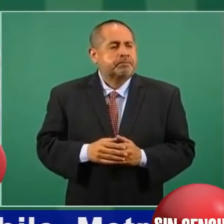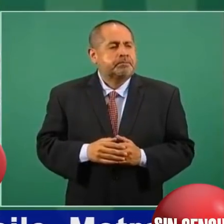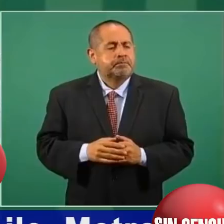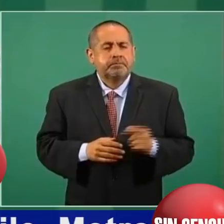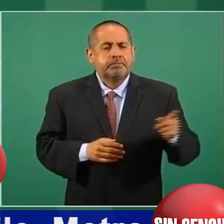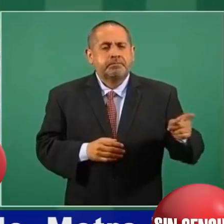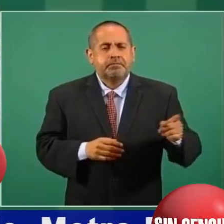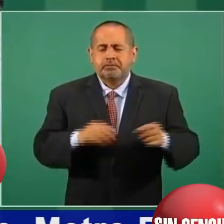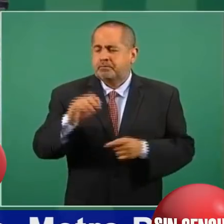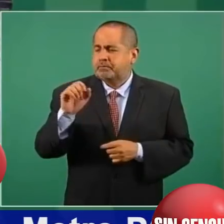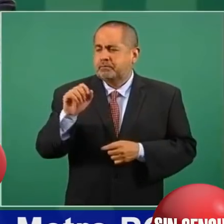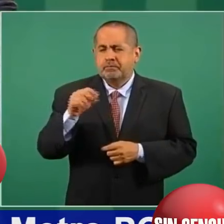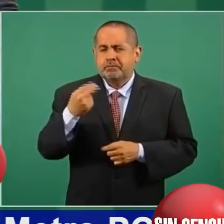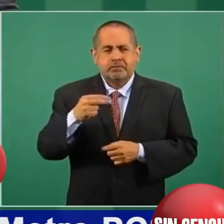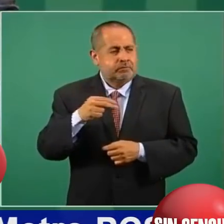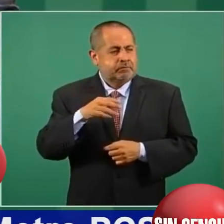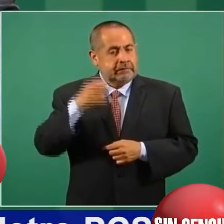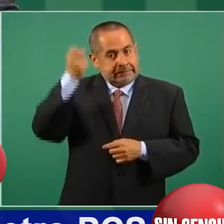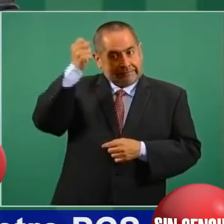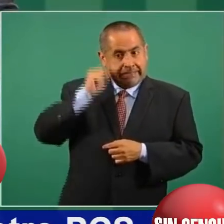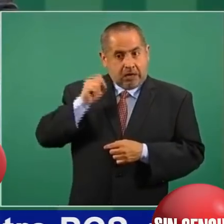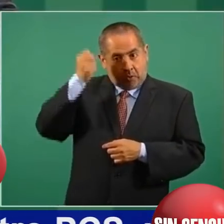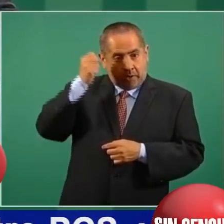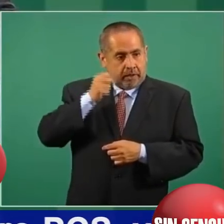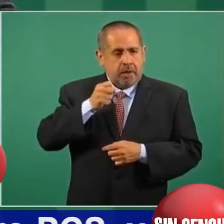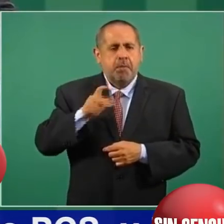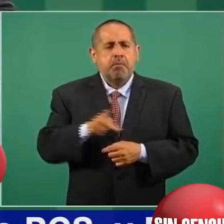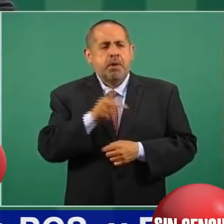en San Ignacio, Sinaloa.